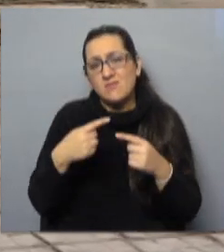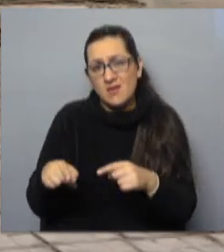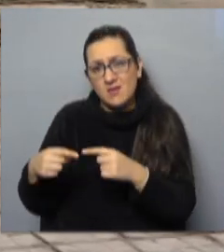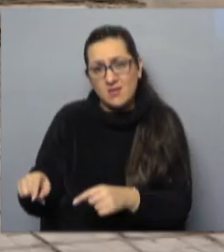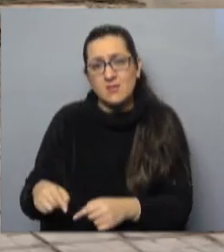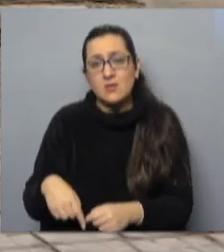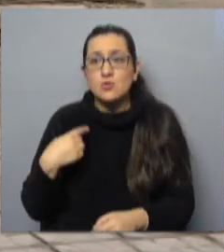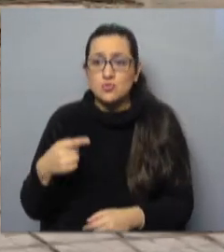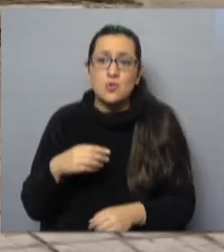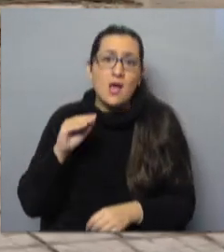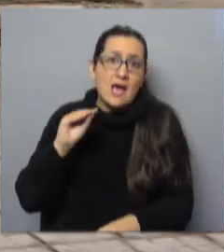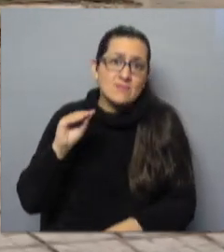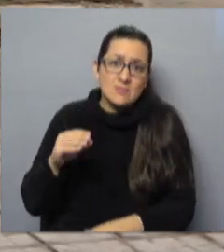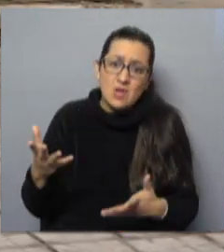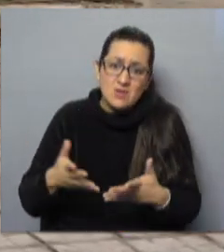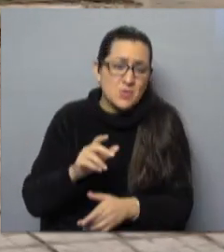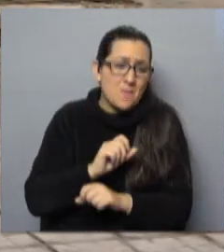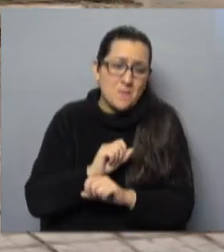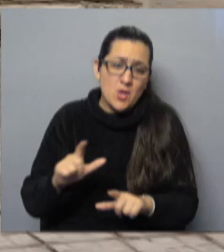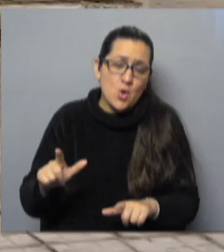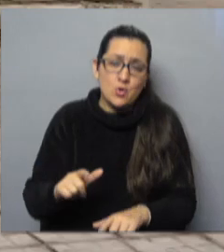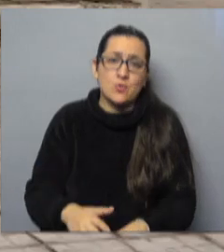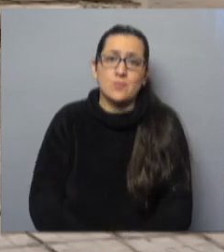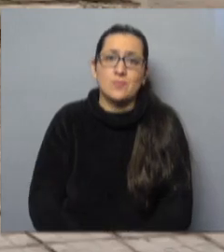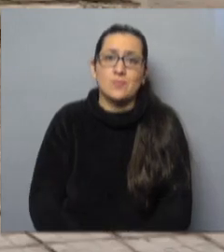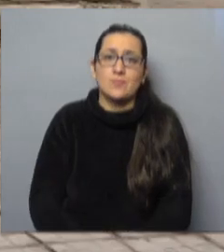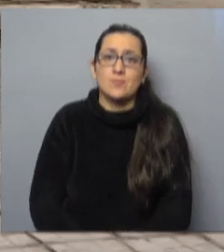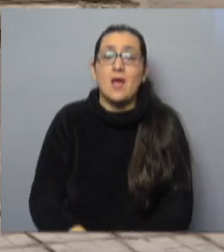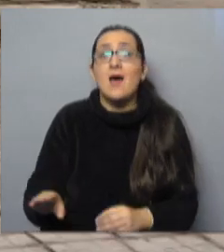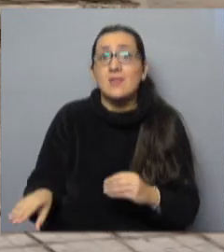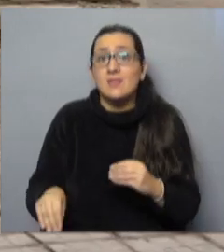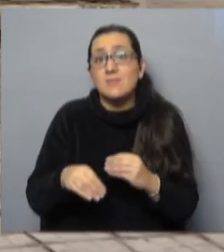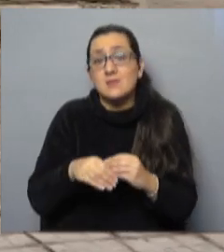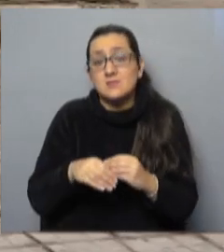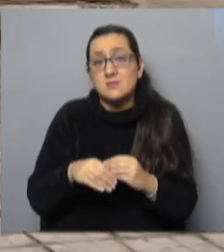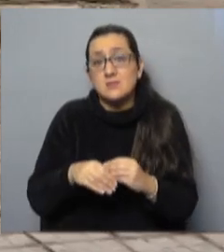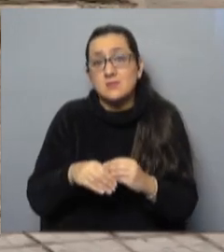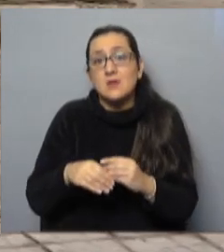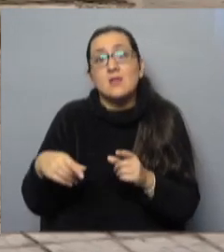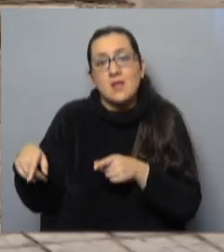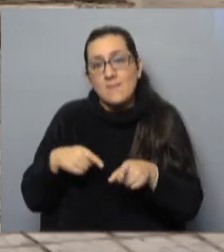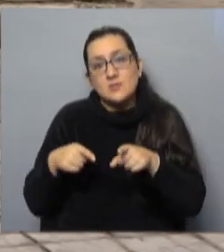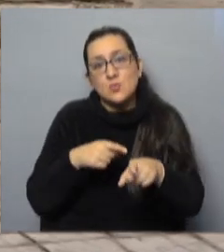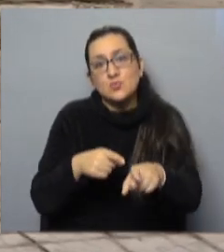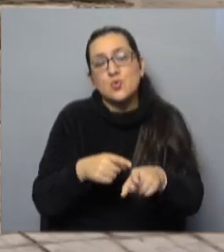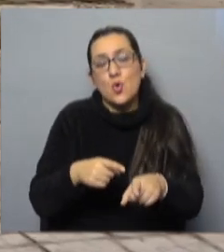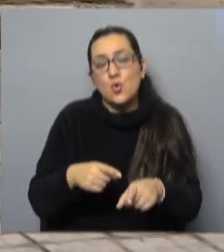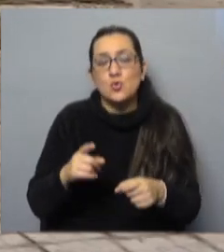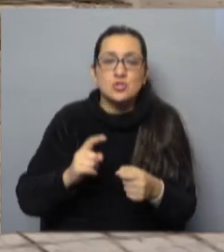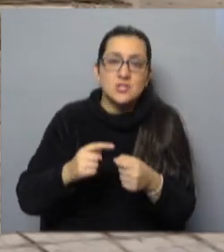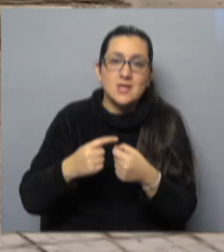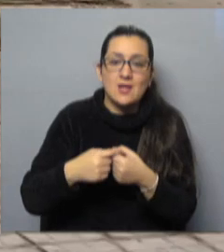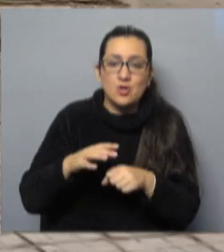durante los años y que se han agudizado en los últimos años y que además tienen su correlato en la persecución antisindical en la represión